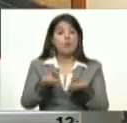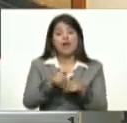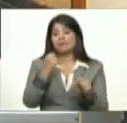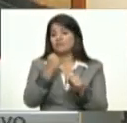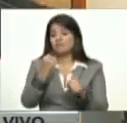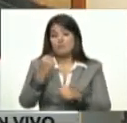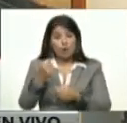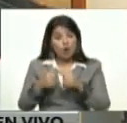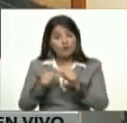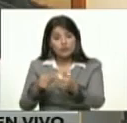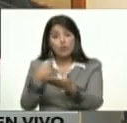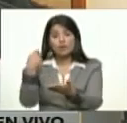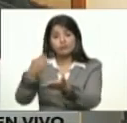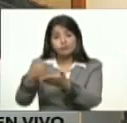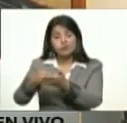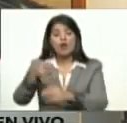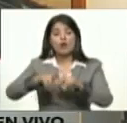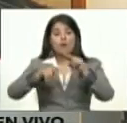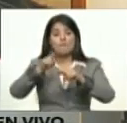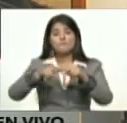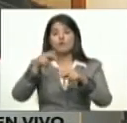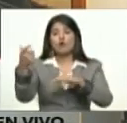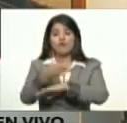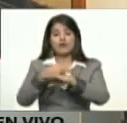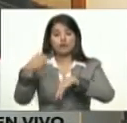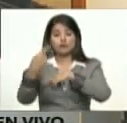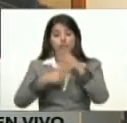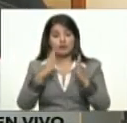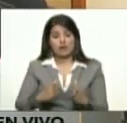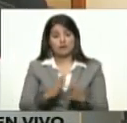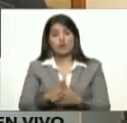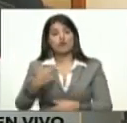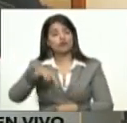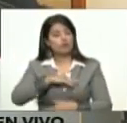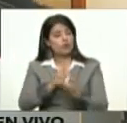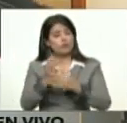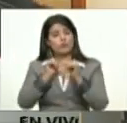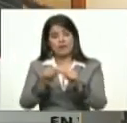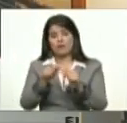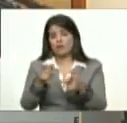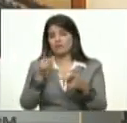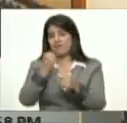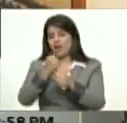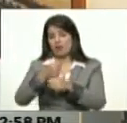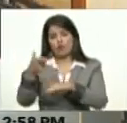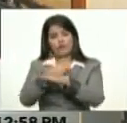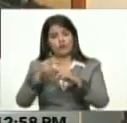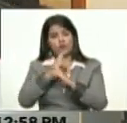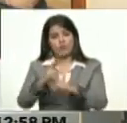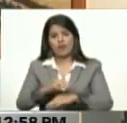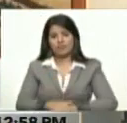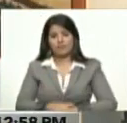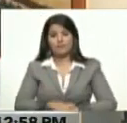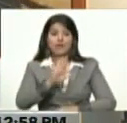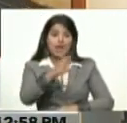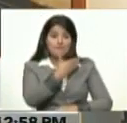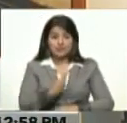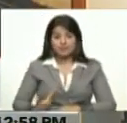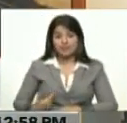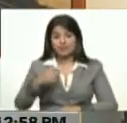obras del gobierno revolucionario y que jamás sacrificaremos por nada. Hay que decir que el presidente Nicolás